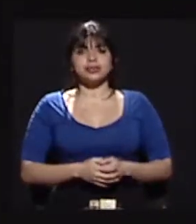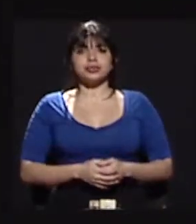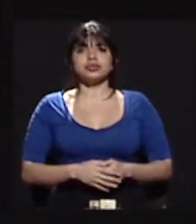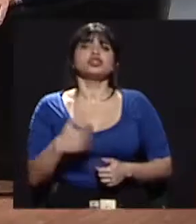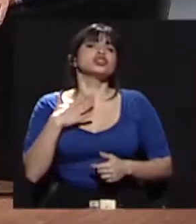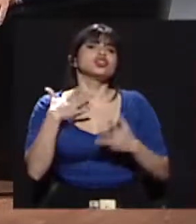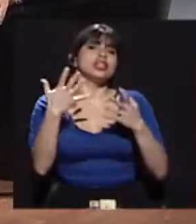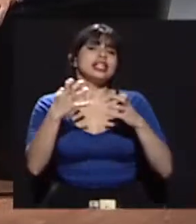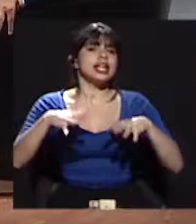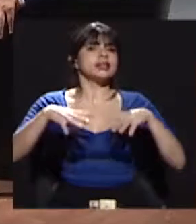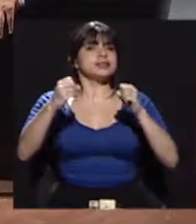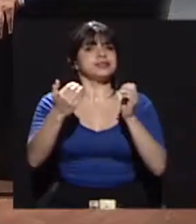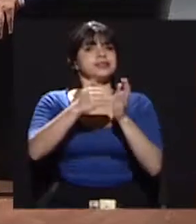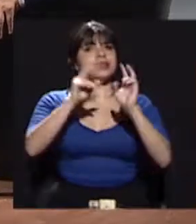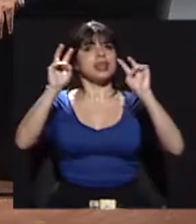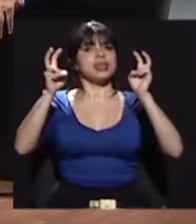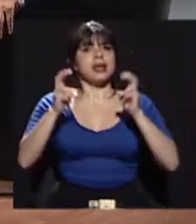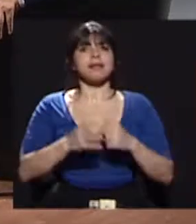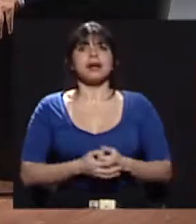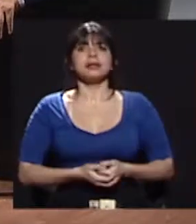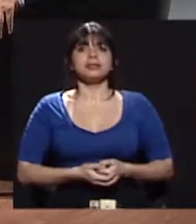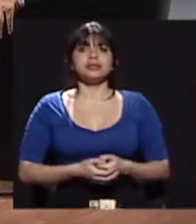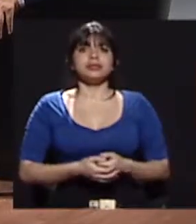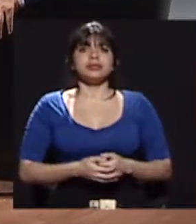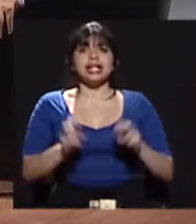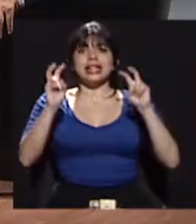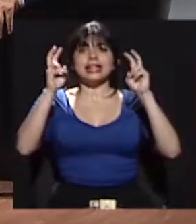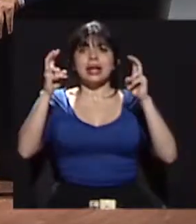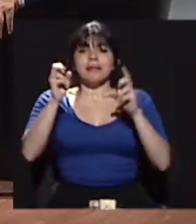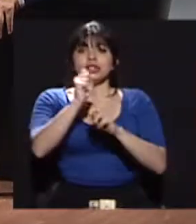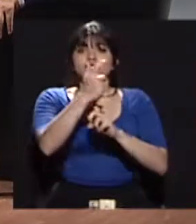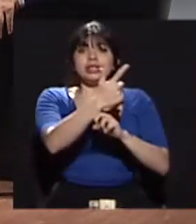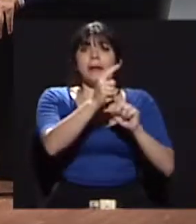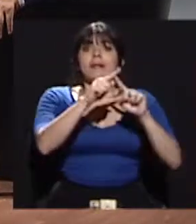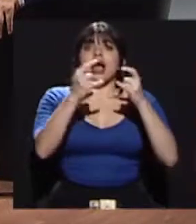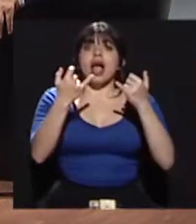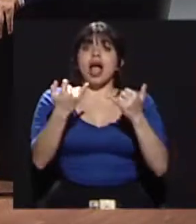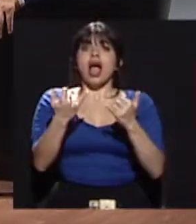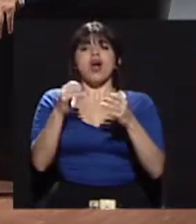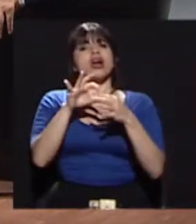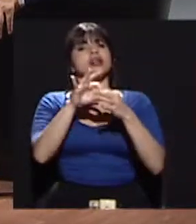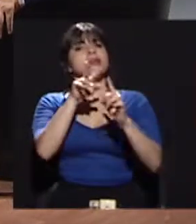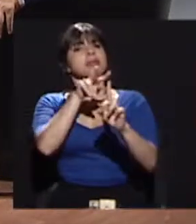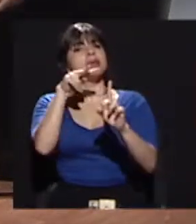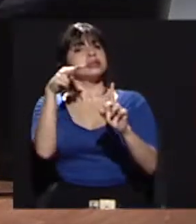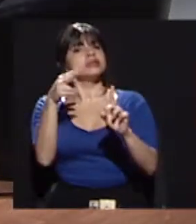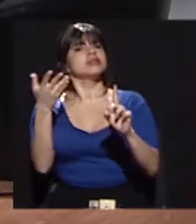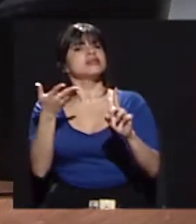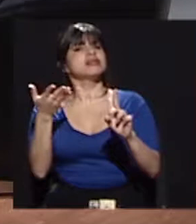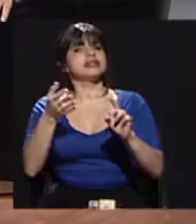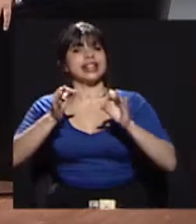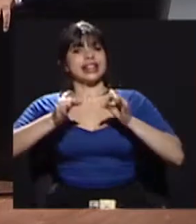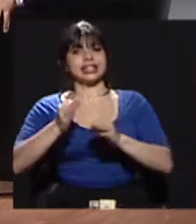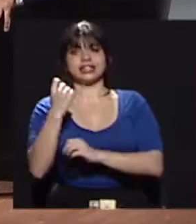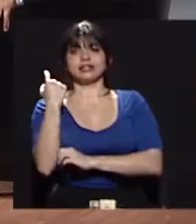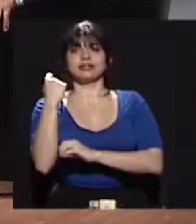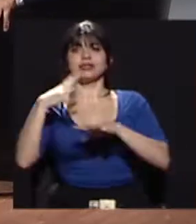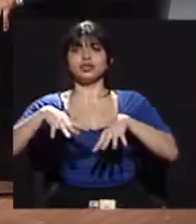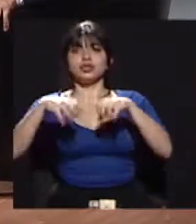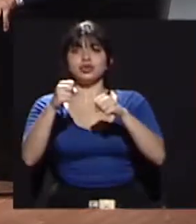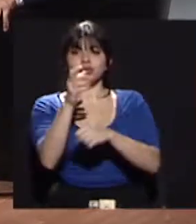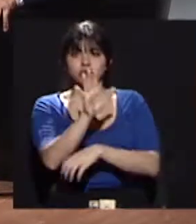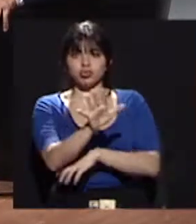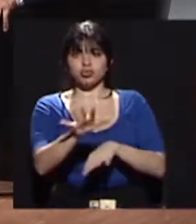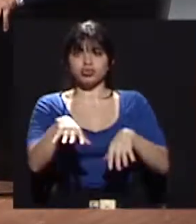yo quiero retomar el tema el tema social pero ahora desde la perspectiva de la decisión presidente mente tomada por